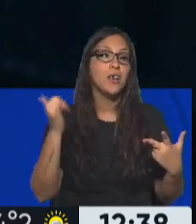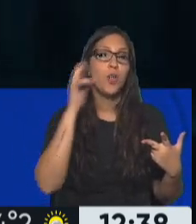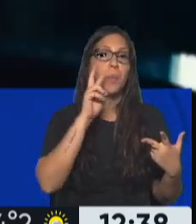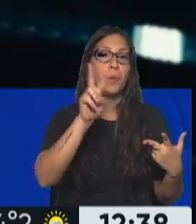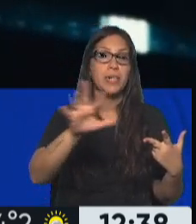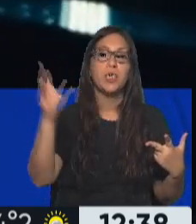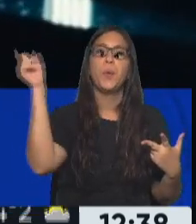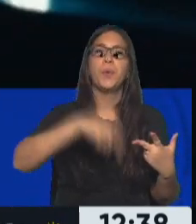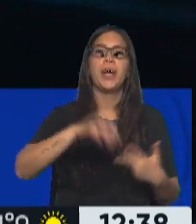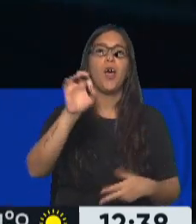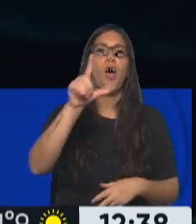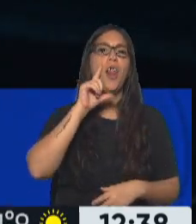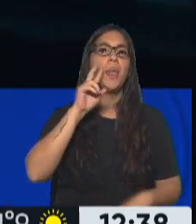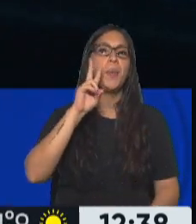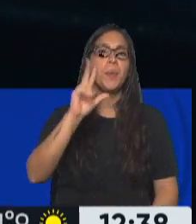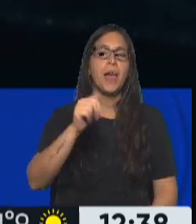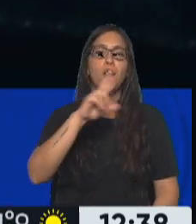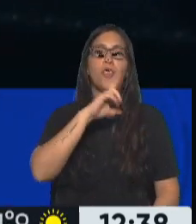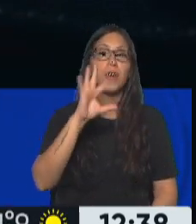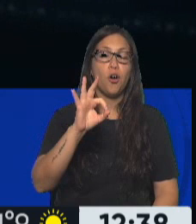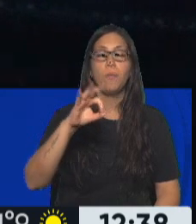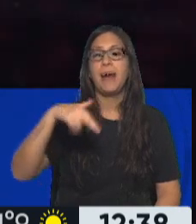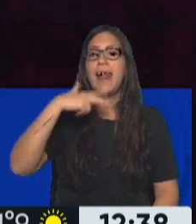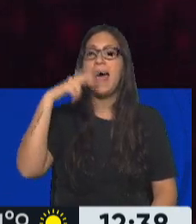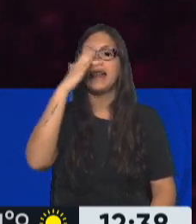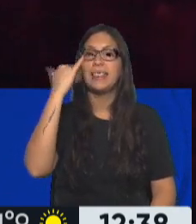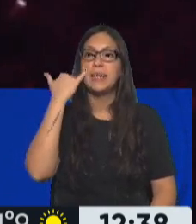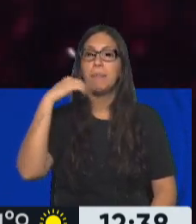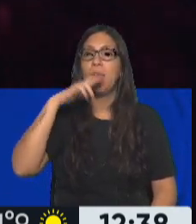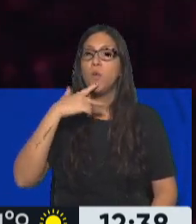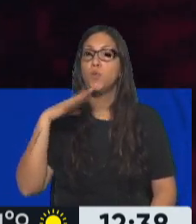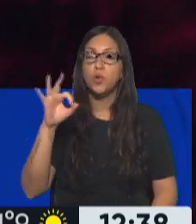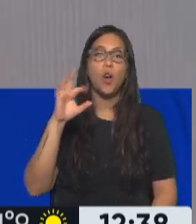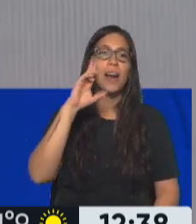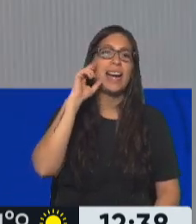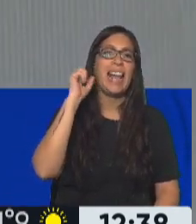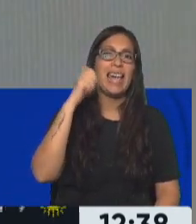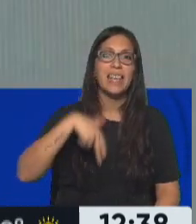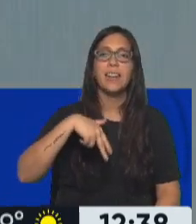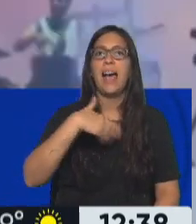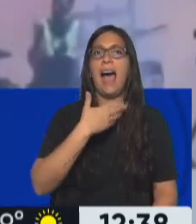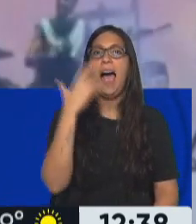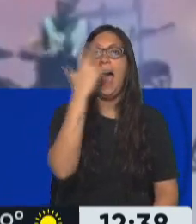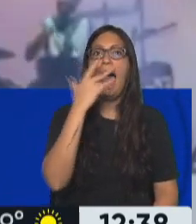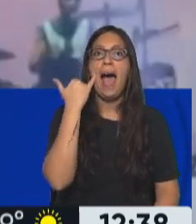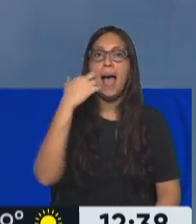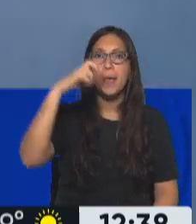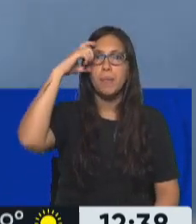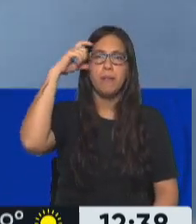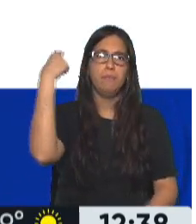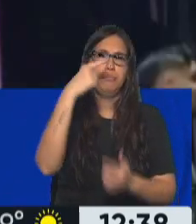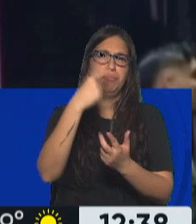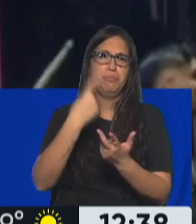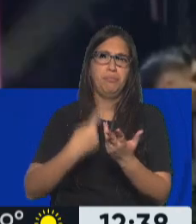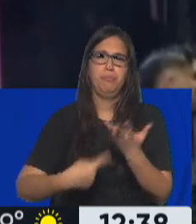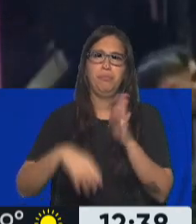2025. Viene Olivia Rodrigo, Nati Peluso, Benson Boone, Gerlin Reid, James Hype. También, bueno, muchos, muchos